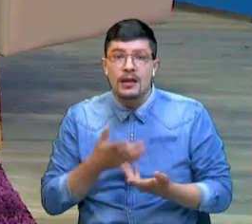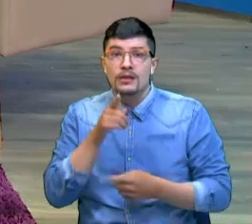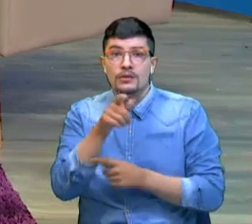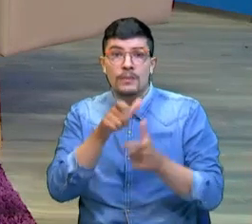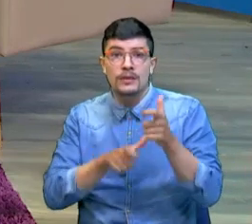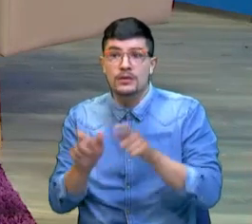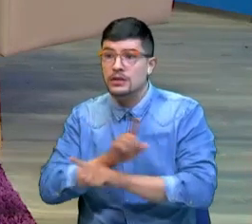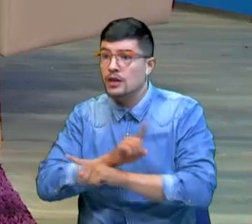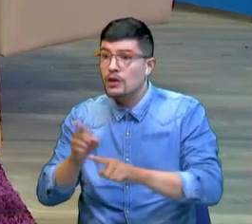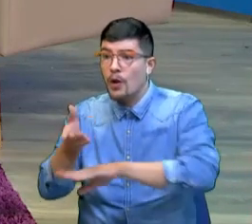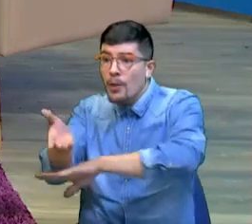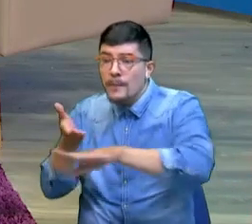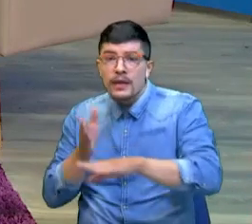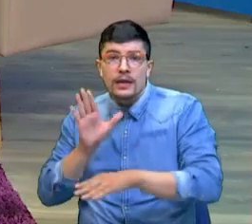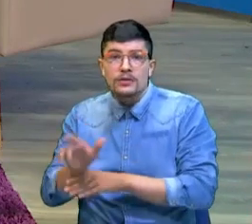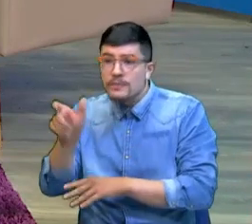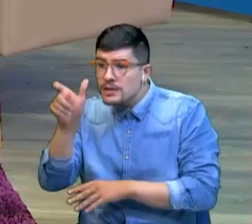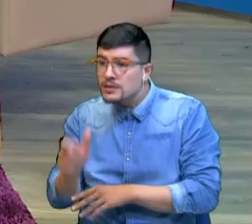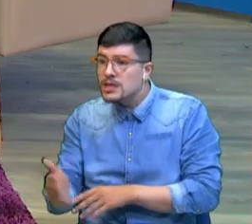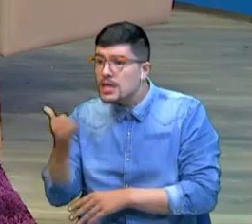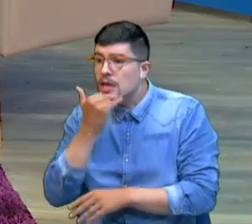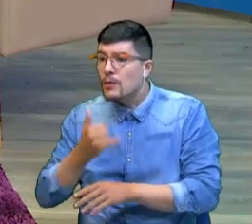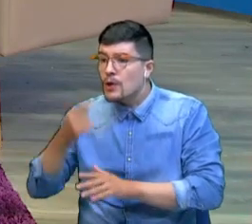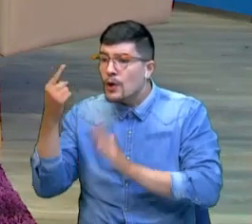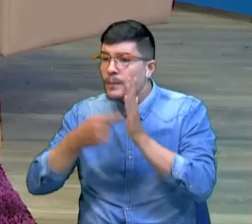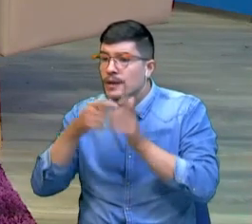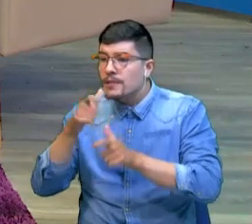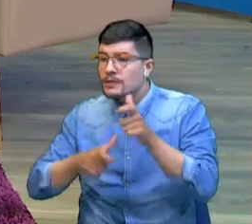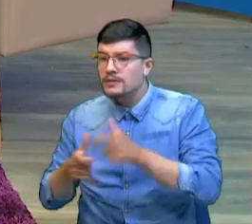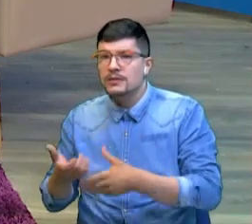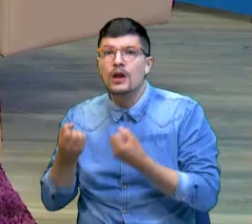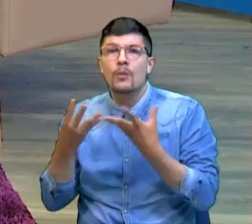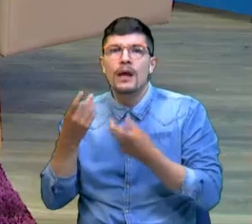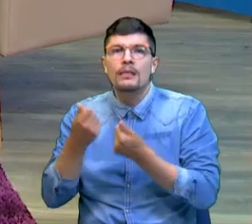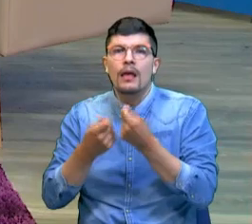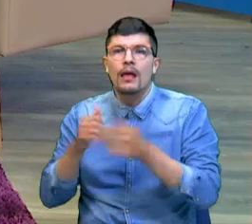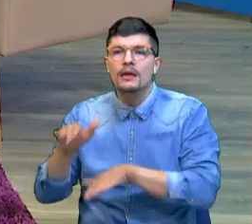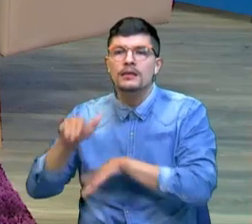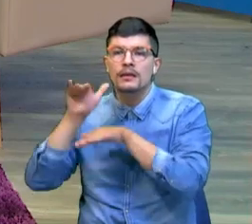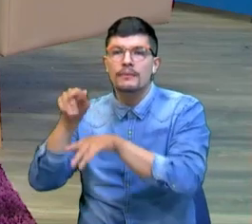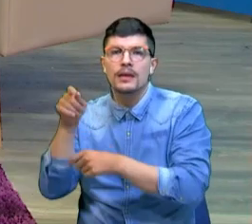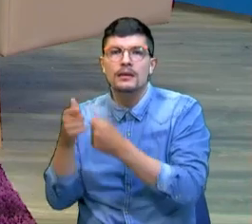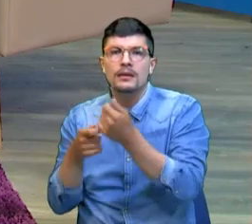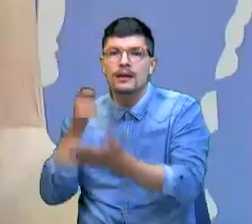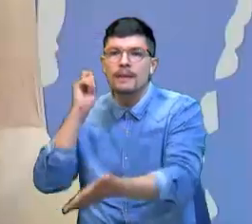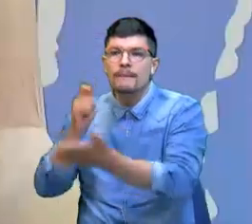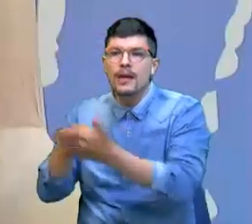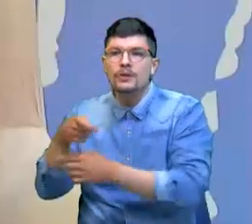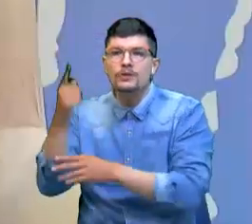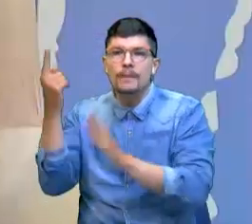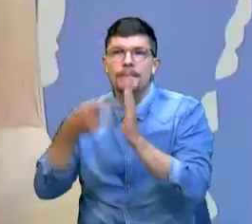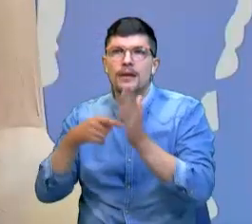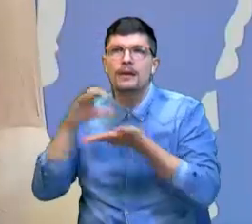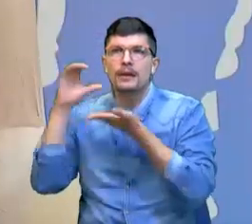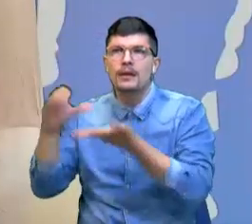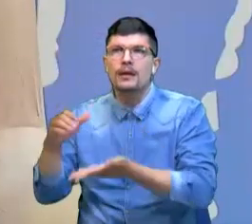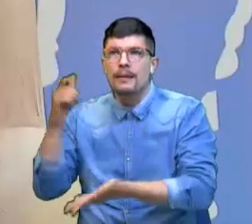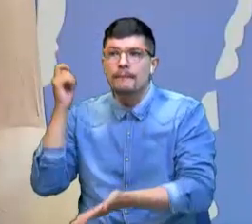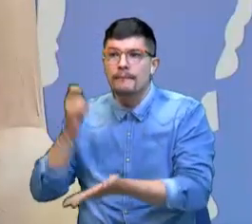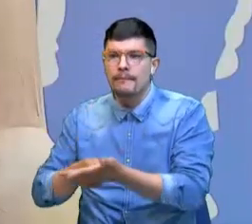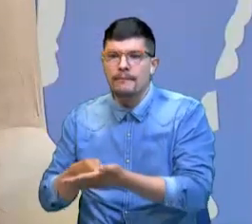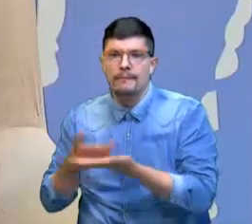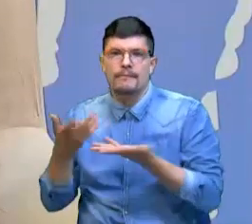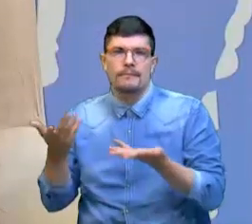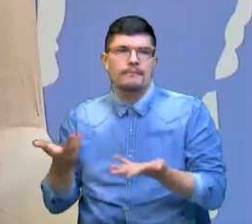no reclaman y Colpensiones se equivocó con 1,000 personas, ¿cuánto le representa a Colpensiones el pago de 1,000 salarios mínimos legales mensuales